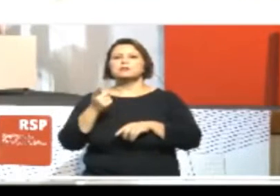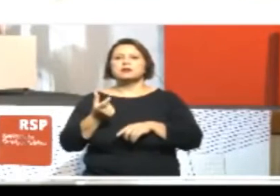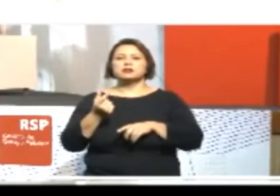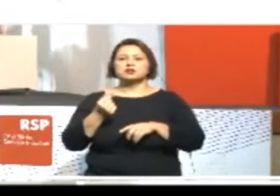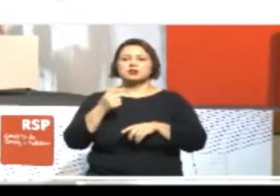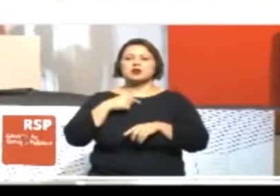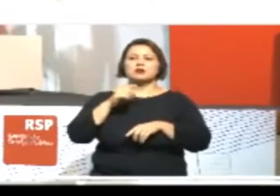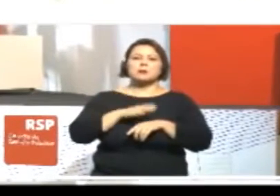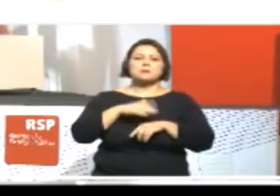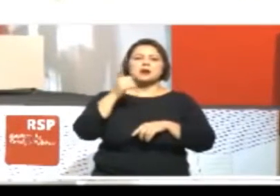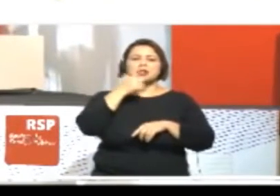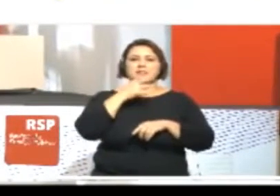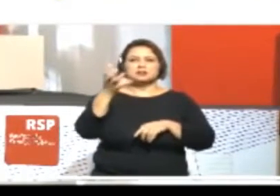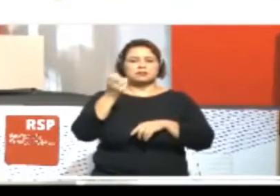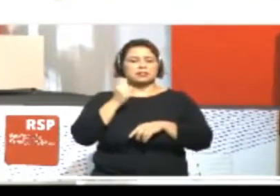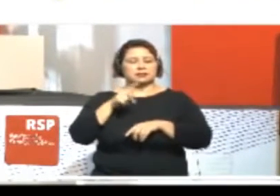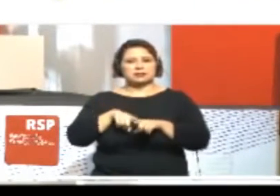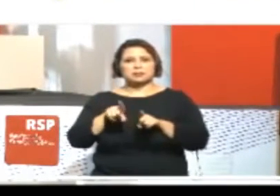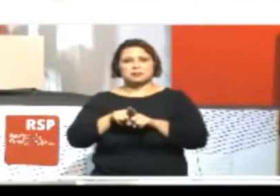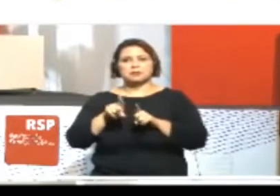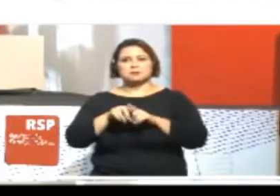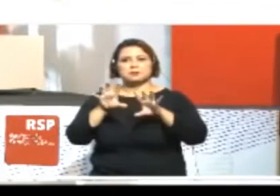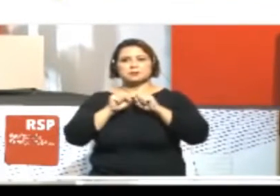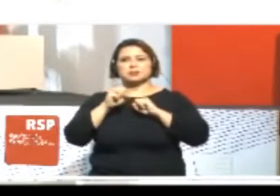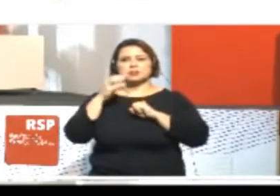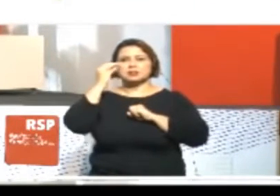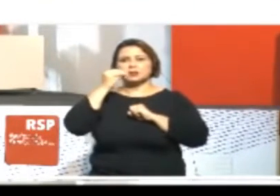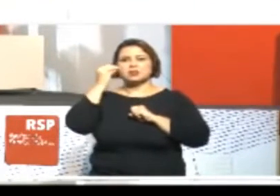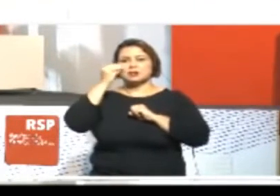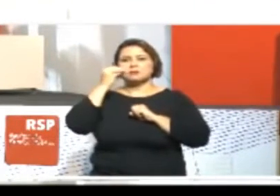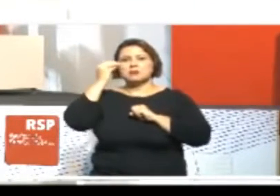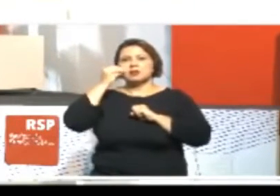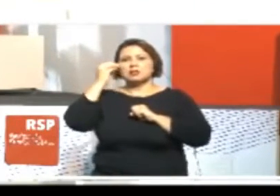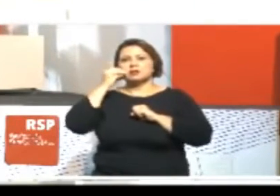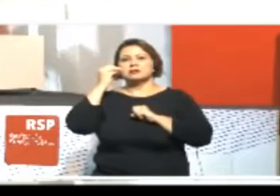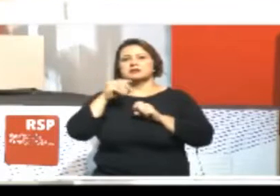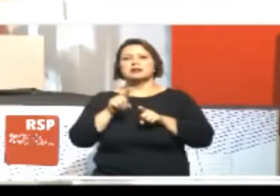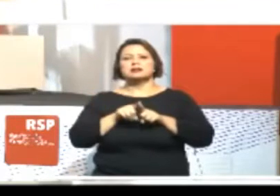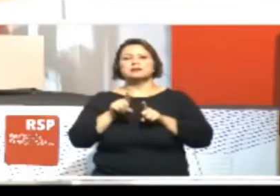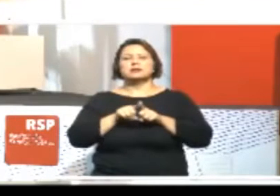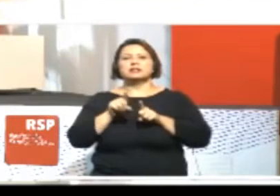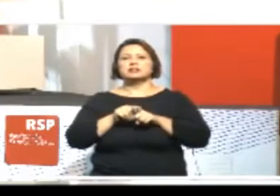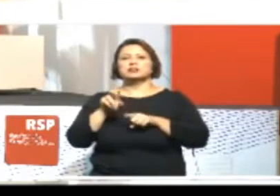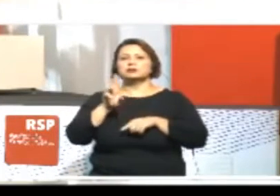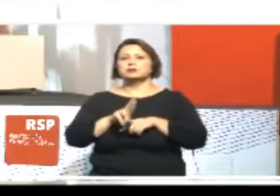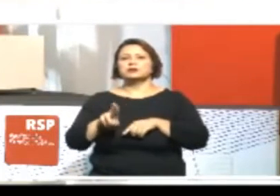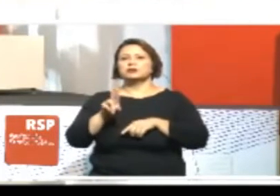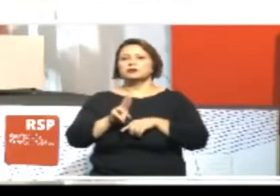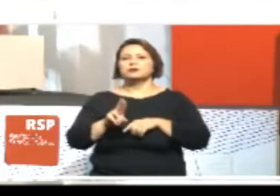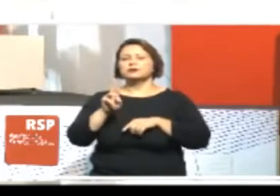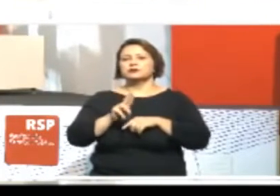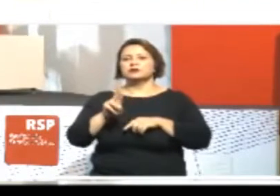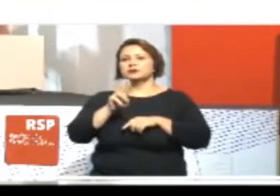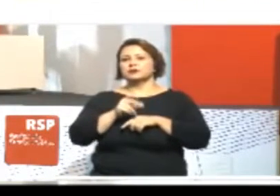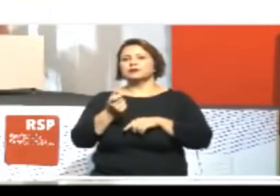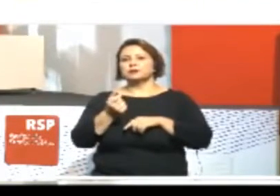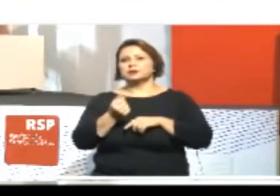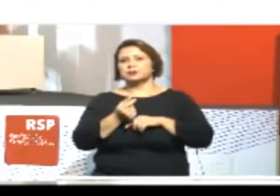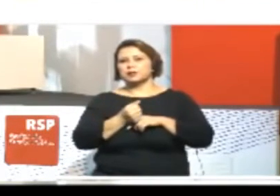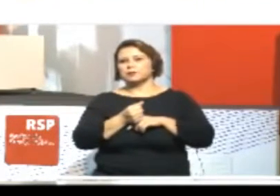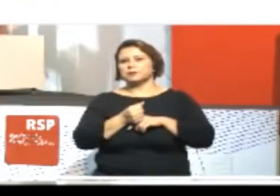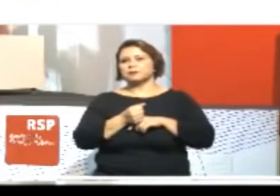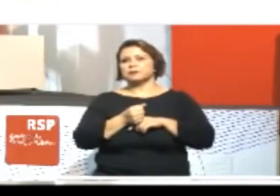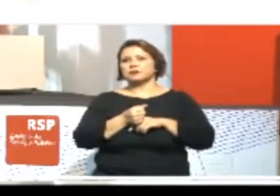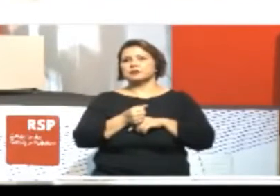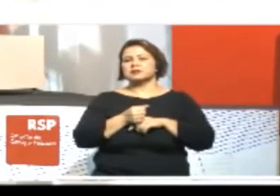llegar, porque ha adquirido tanta experiencia en cómo escribir convenios que eso los hace más exitosos. Entonces, eso fue lo que encontramos en el caso